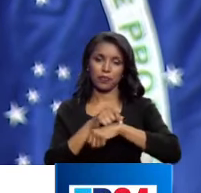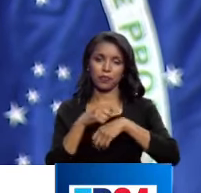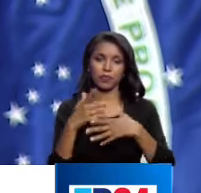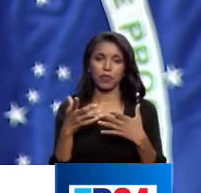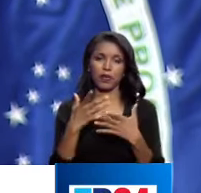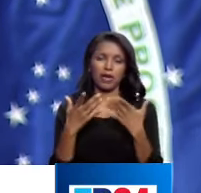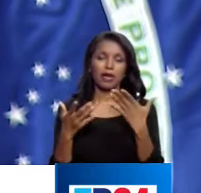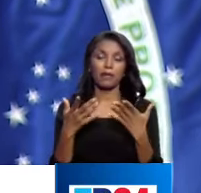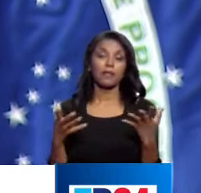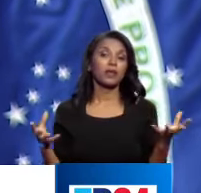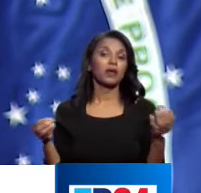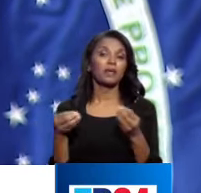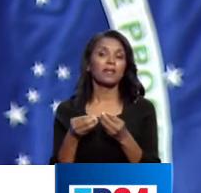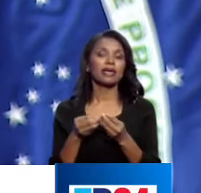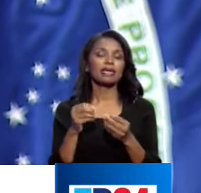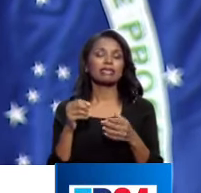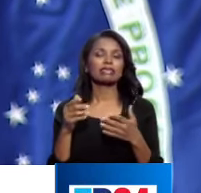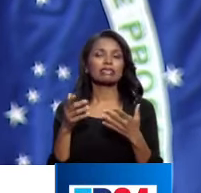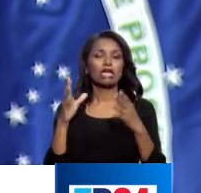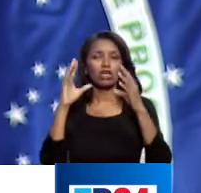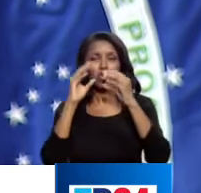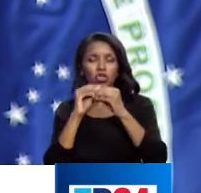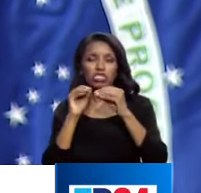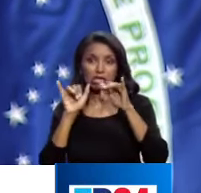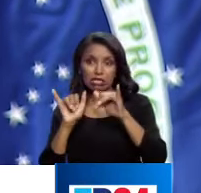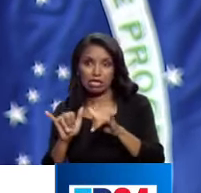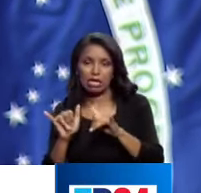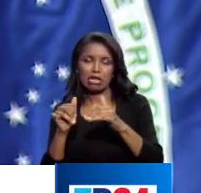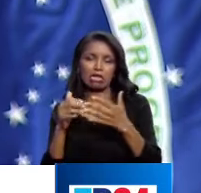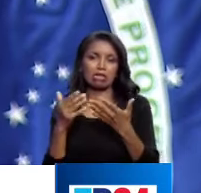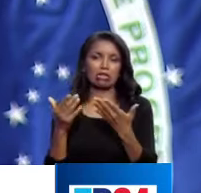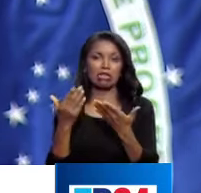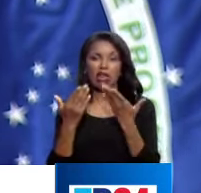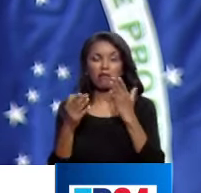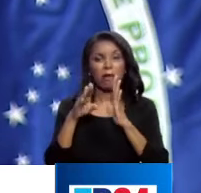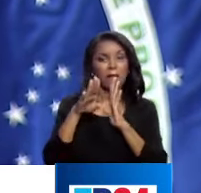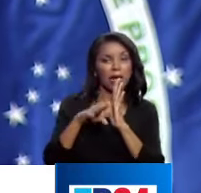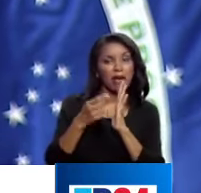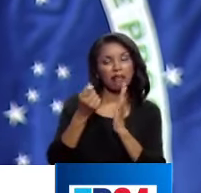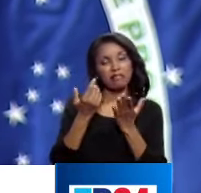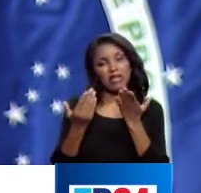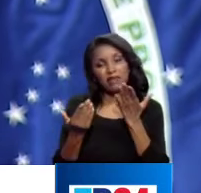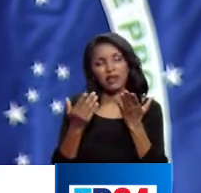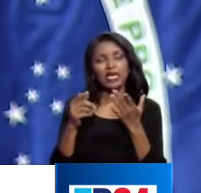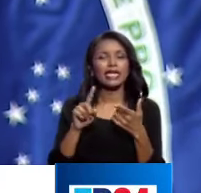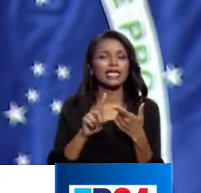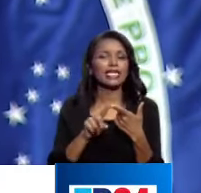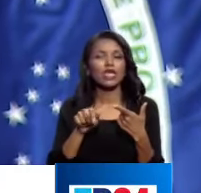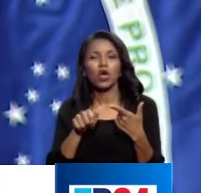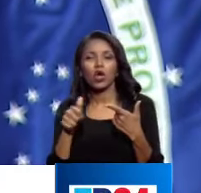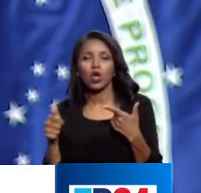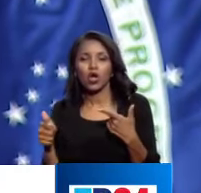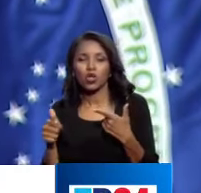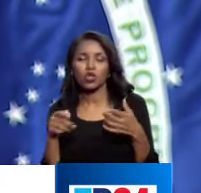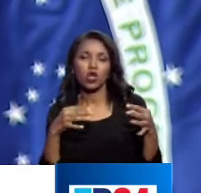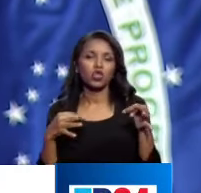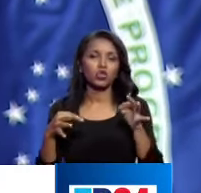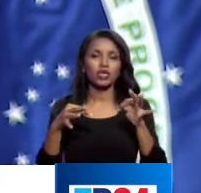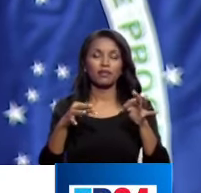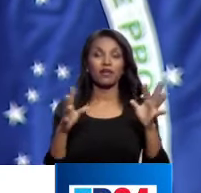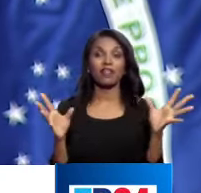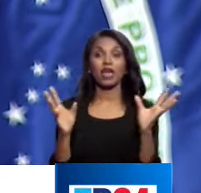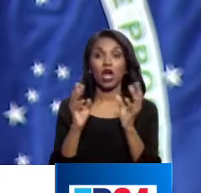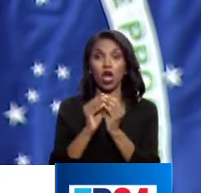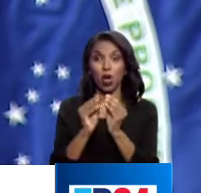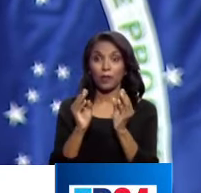tiene más noches de hoteles. Y el otro lugar donde pondremos una especial atención es en el turismo de convenciones, que también